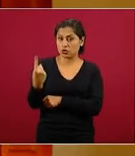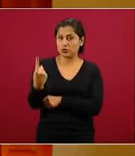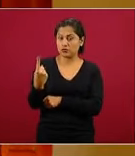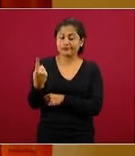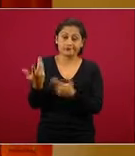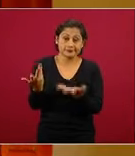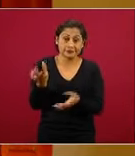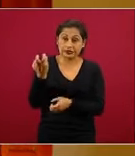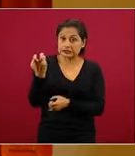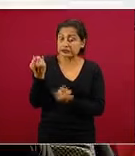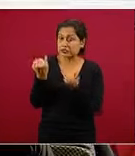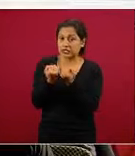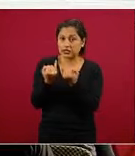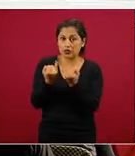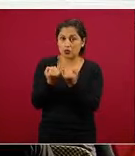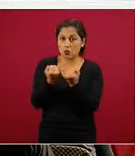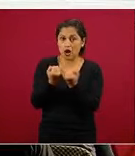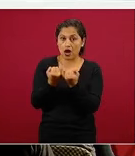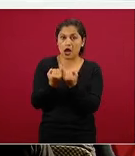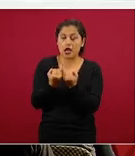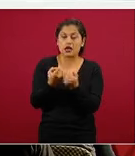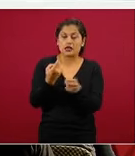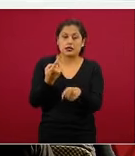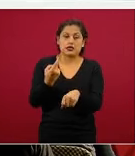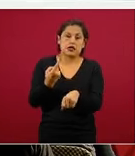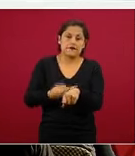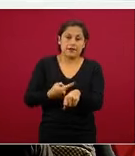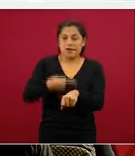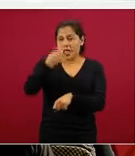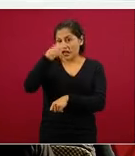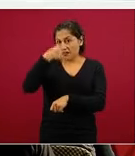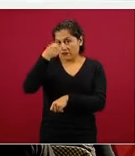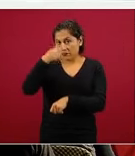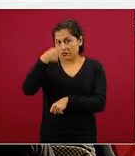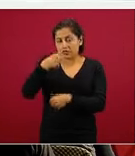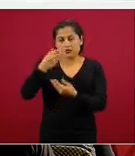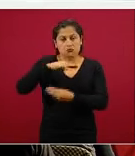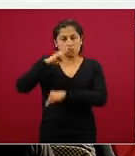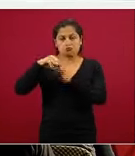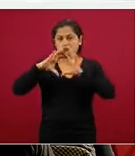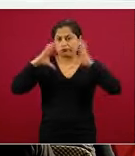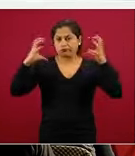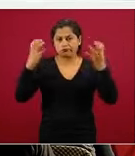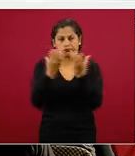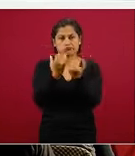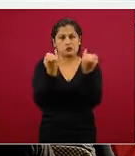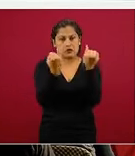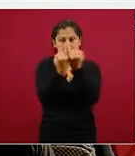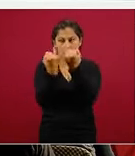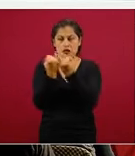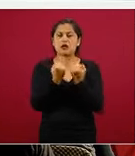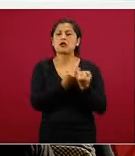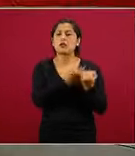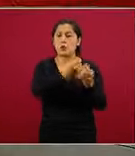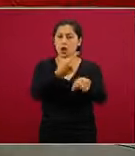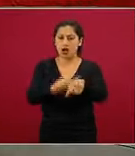los meses de la epidemia de influenza, que se presenta en todos los países del mundo